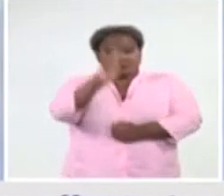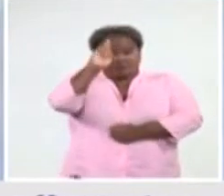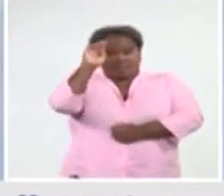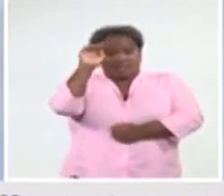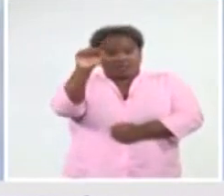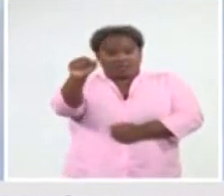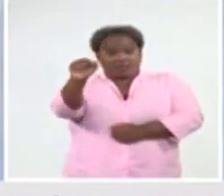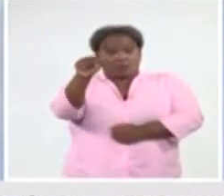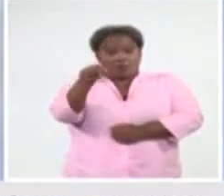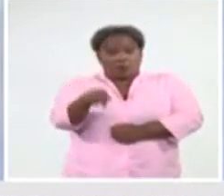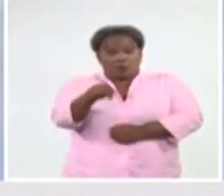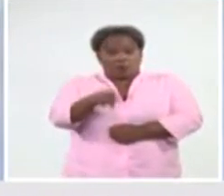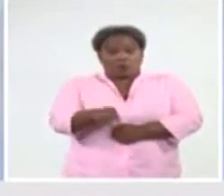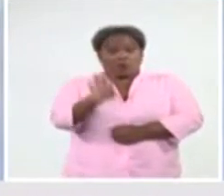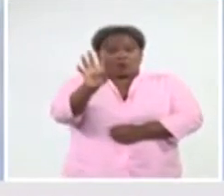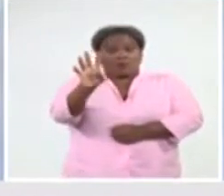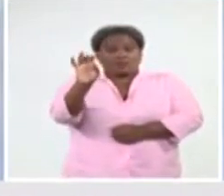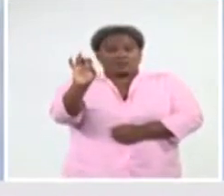hoy